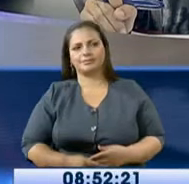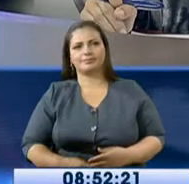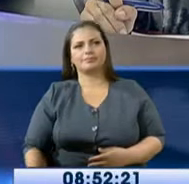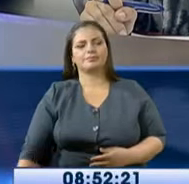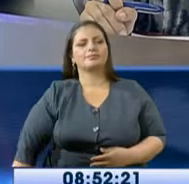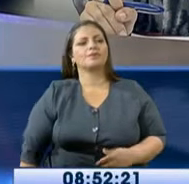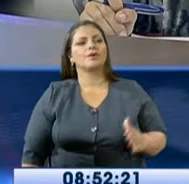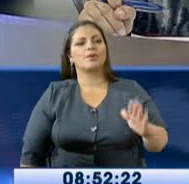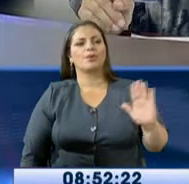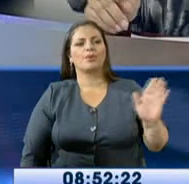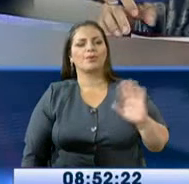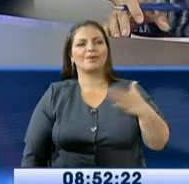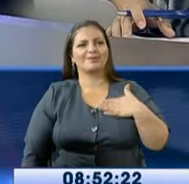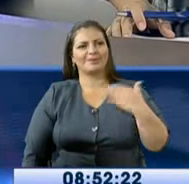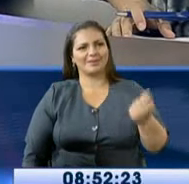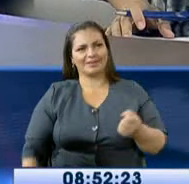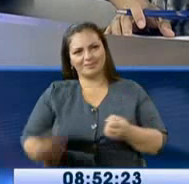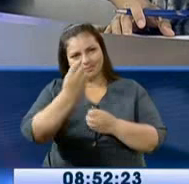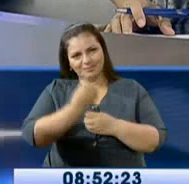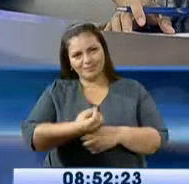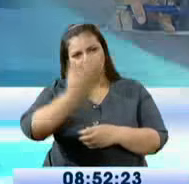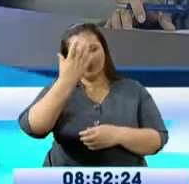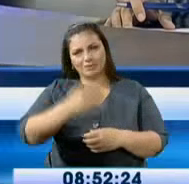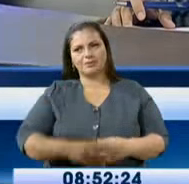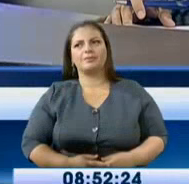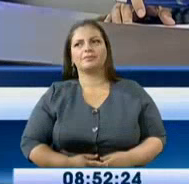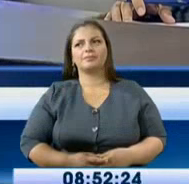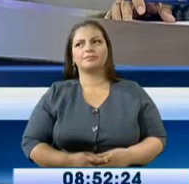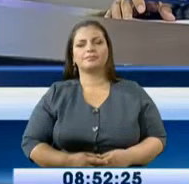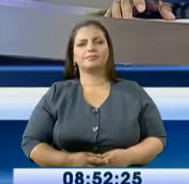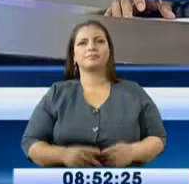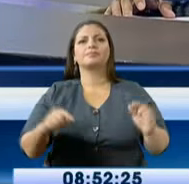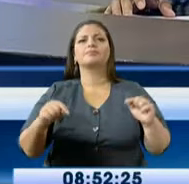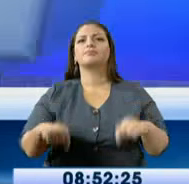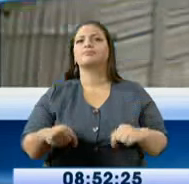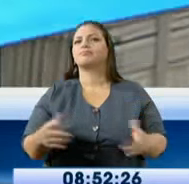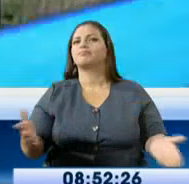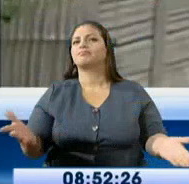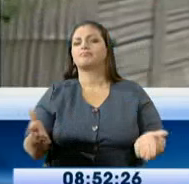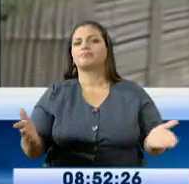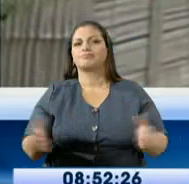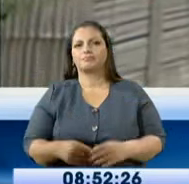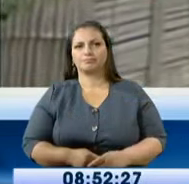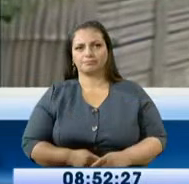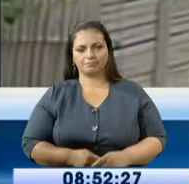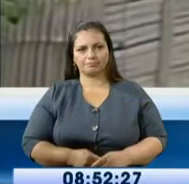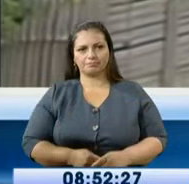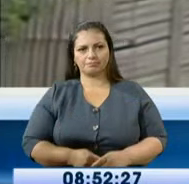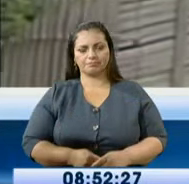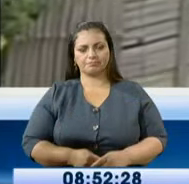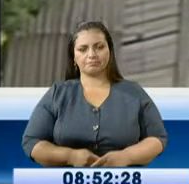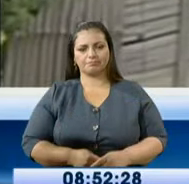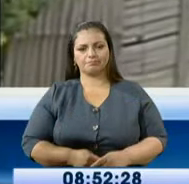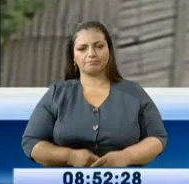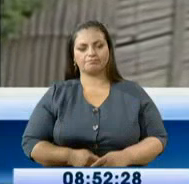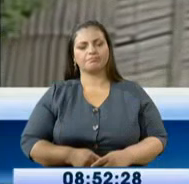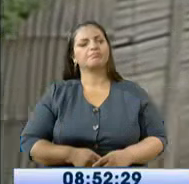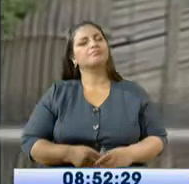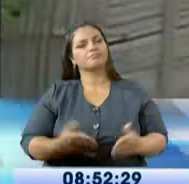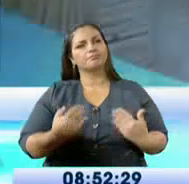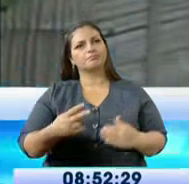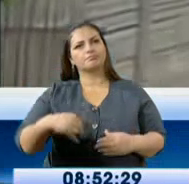Hola, ¿qué tal? Buenos días, Marcela, amigos televidentes. Fíjense que seguimos acá en el sector de la cooperativa 8 de Julio. Esto queda detrás de la Florida